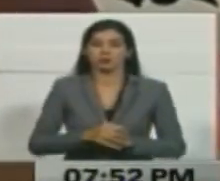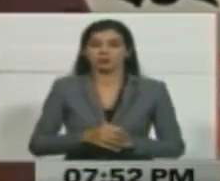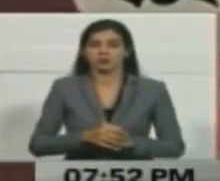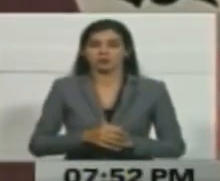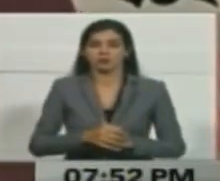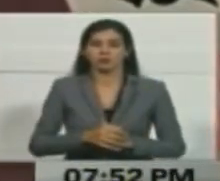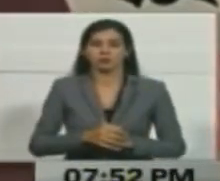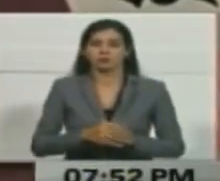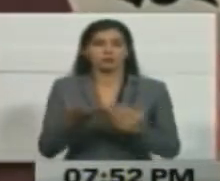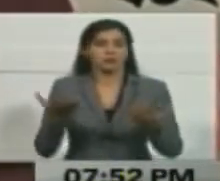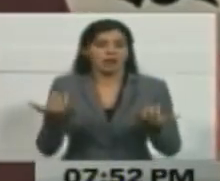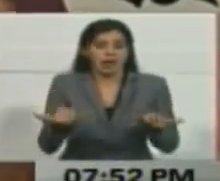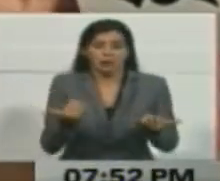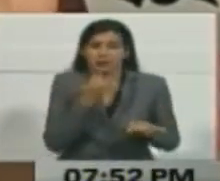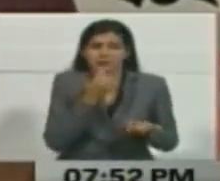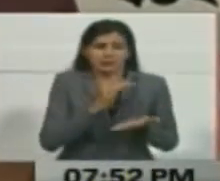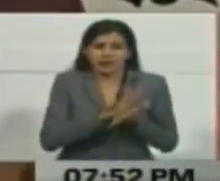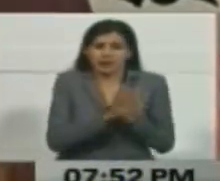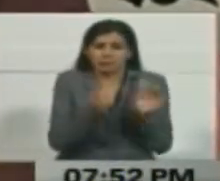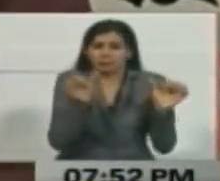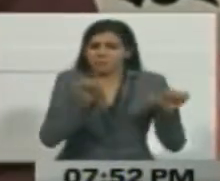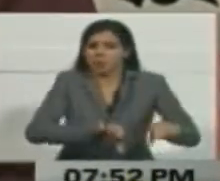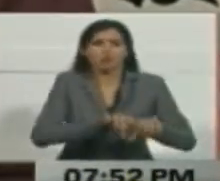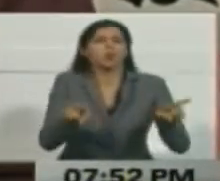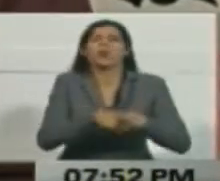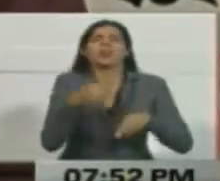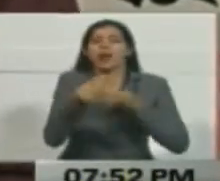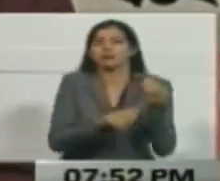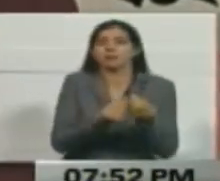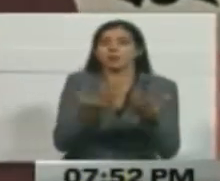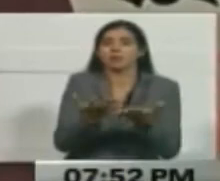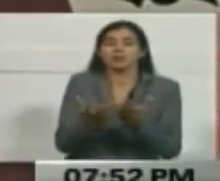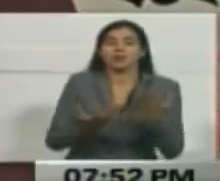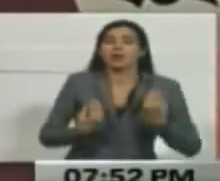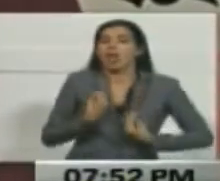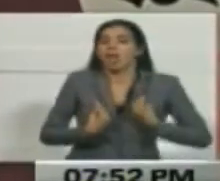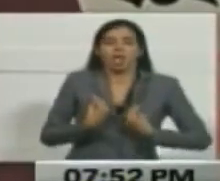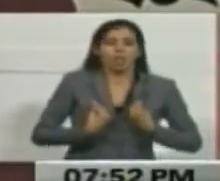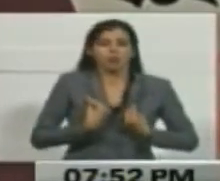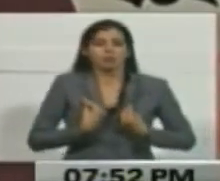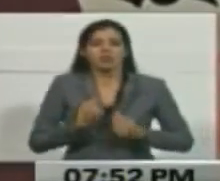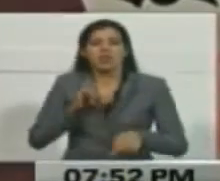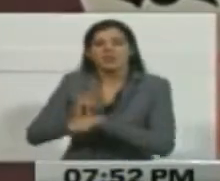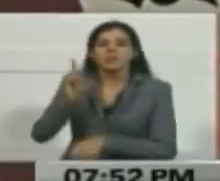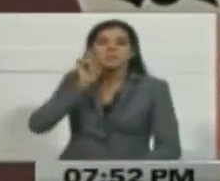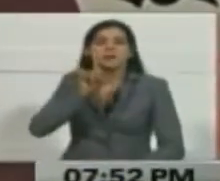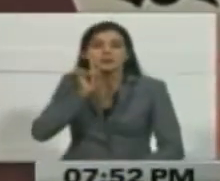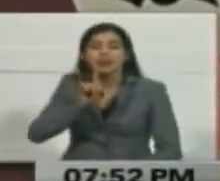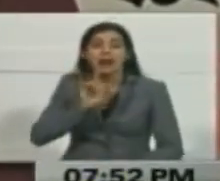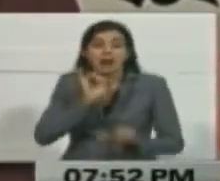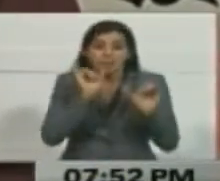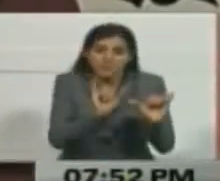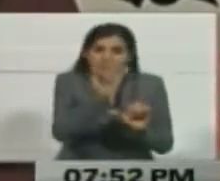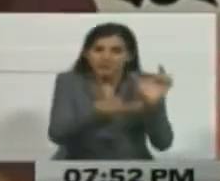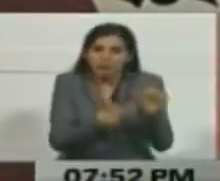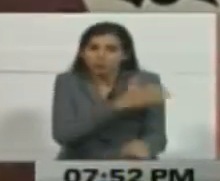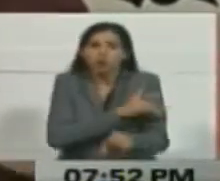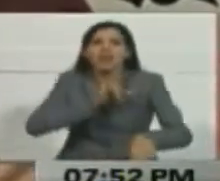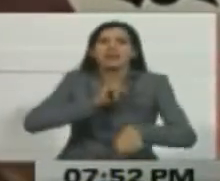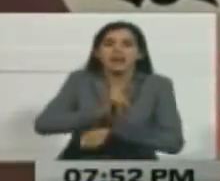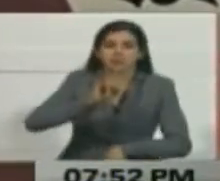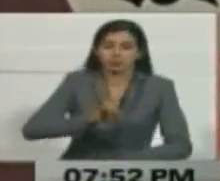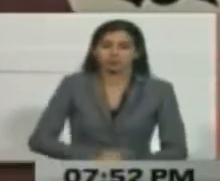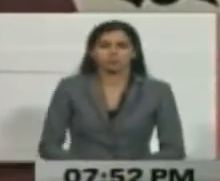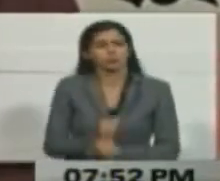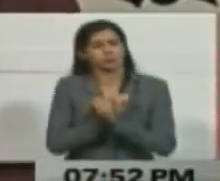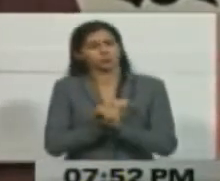estertores agónicos en los que está, recurre a lo que siempre recurre, a engañar, a mentirle incluso a su propia gente. Es